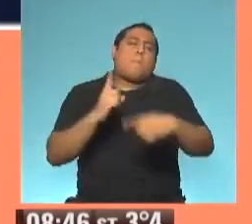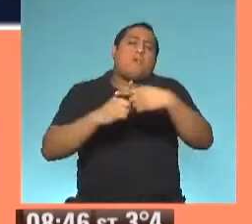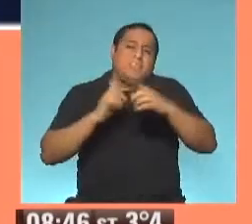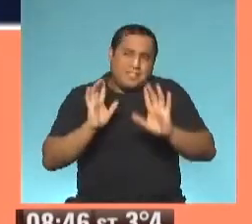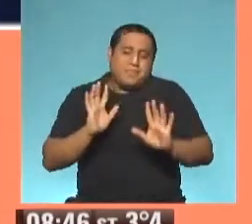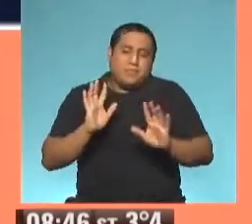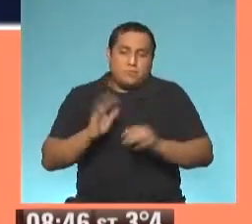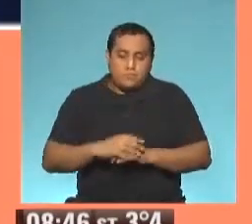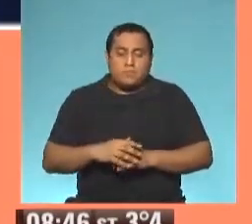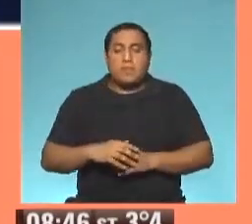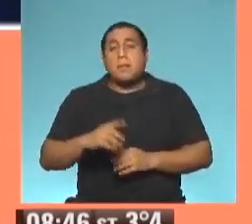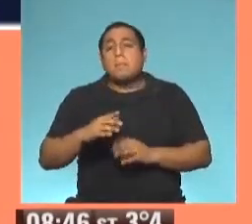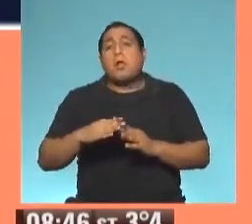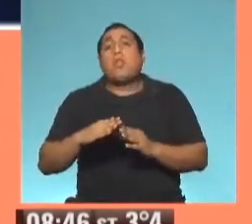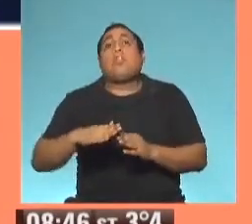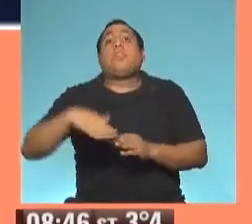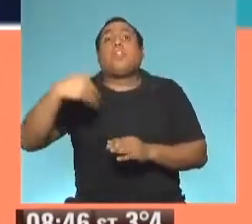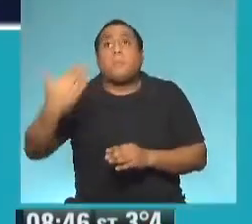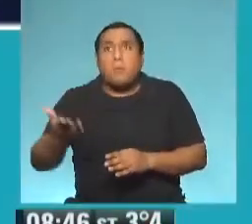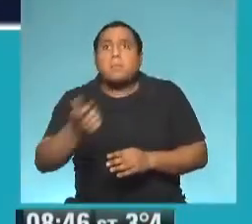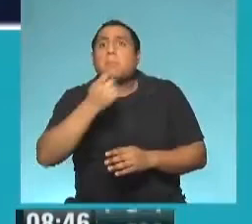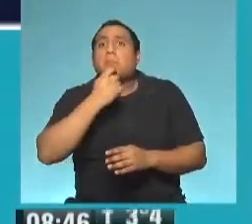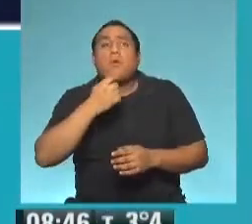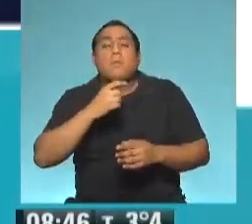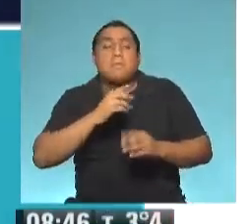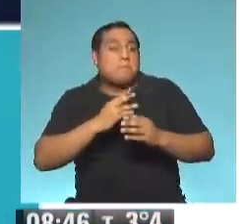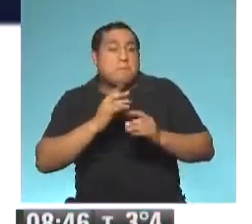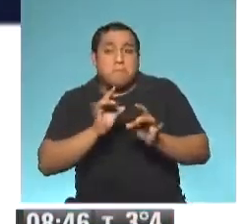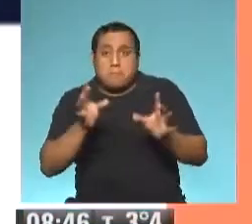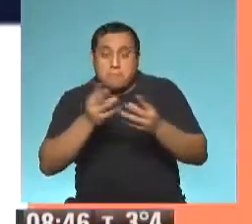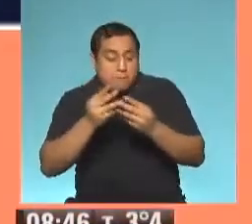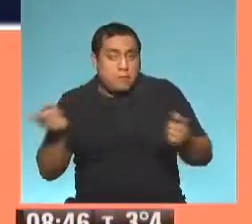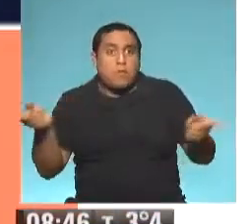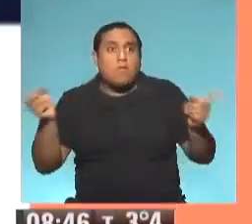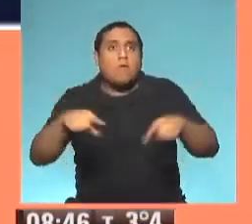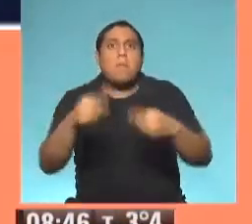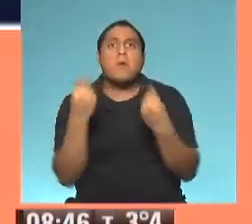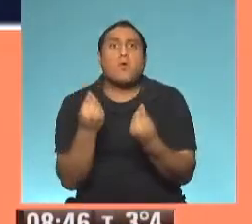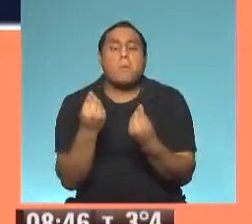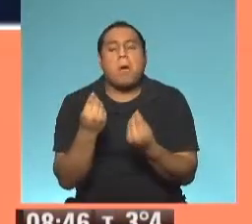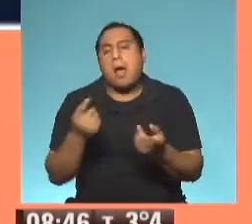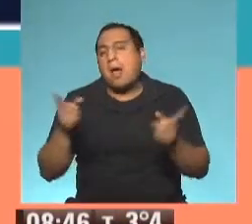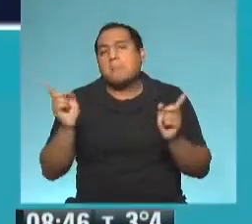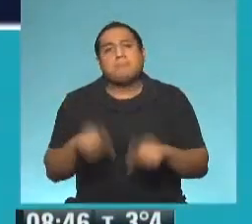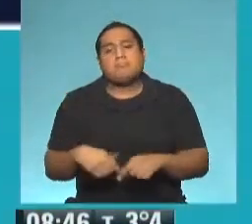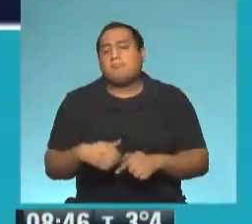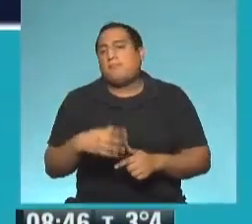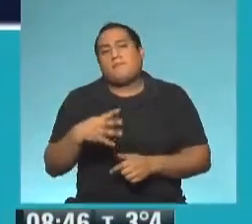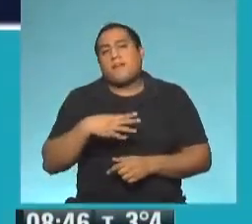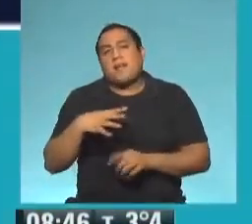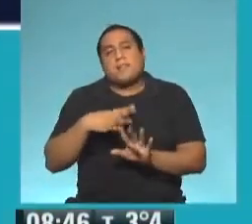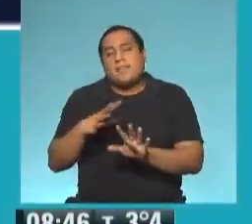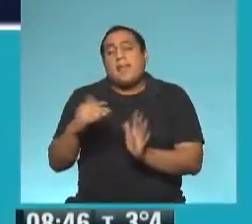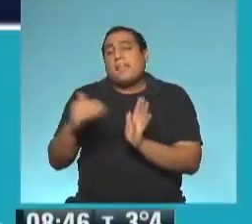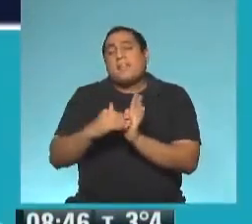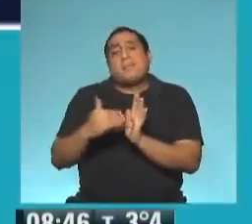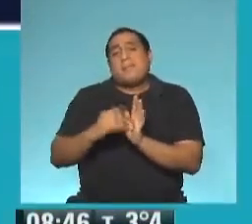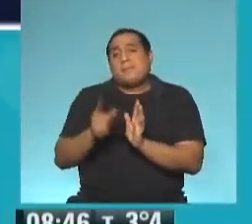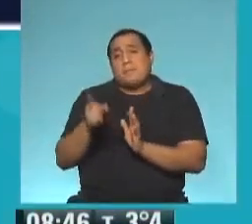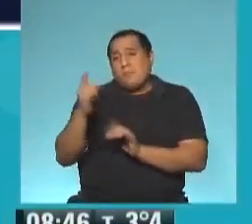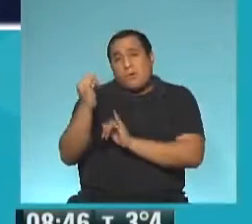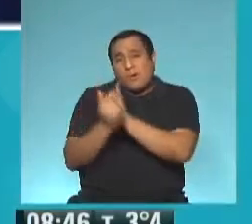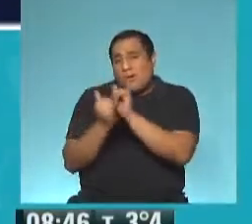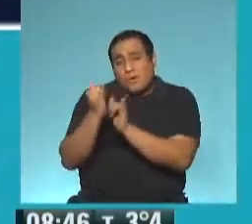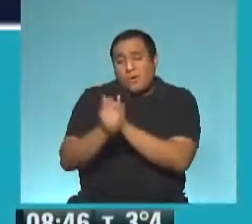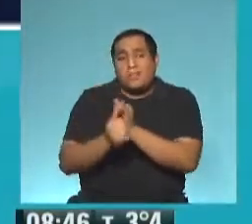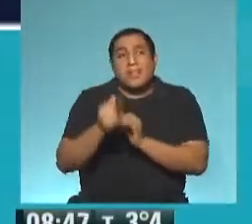va a pasar después? ¿Cómo va a ser el regreso? Tampoco hay mucha claridad al respecto. Depende mucho de lo que vos estabas hablando recién